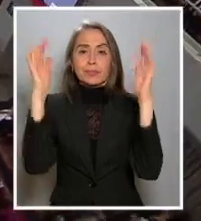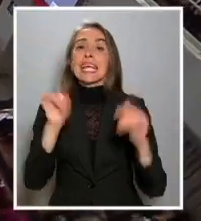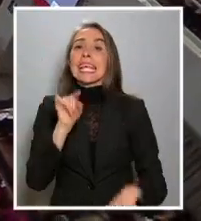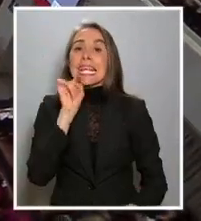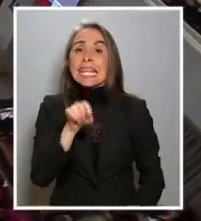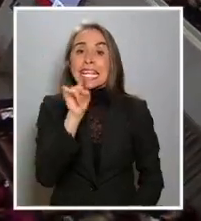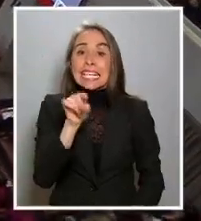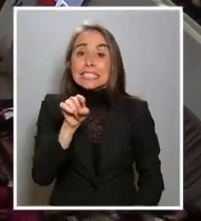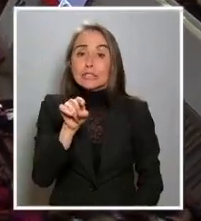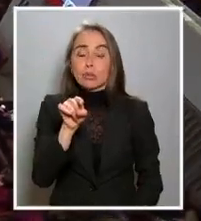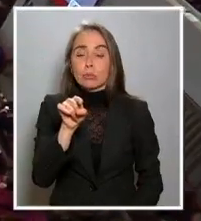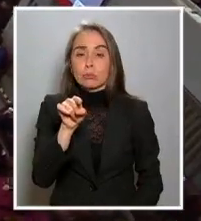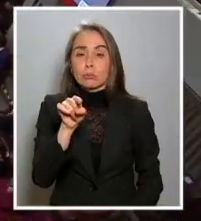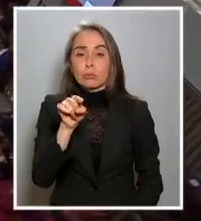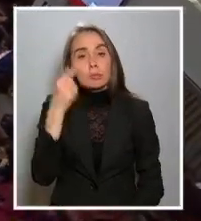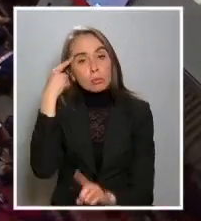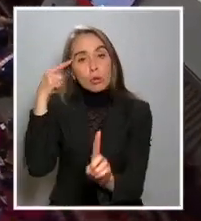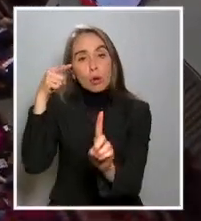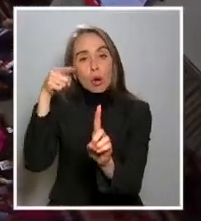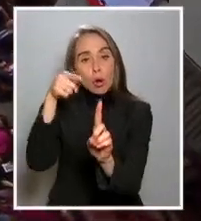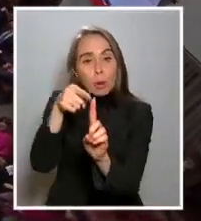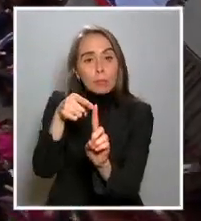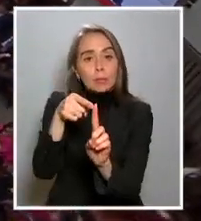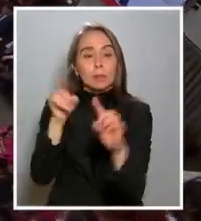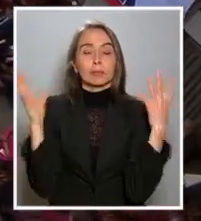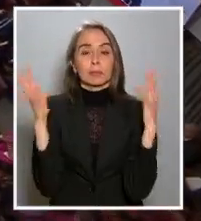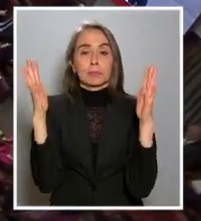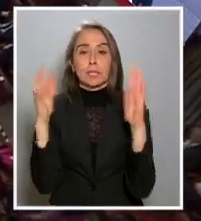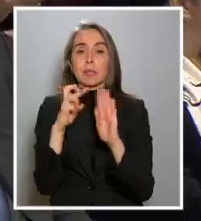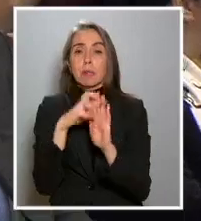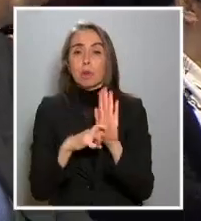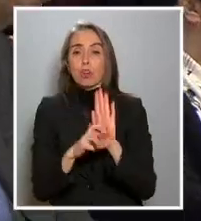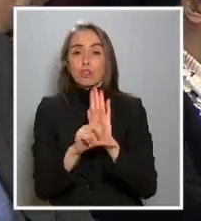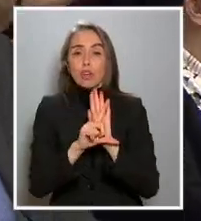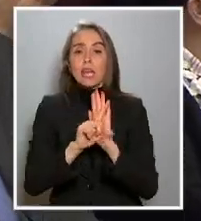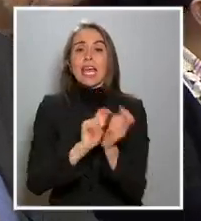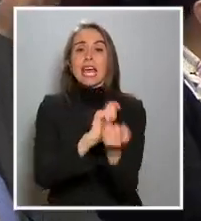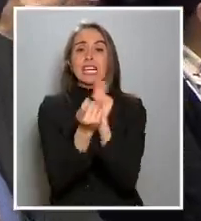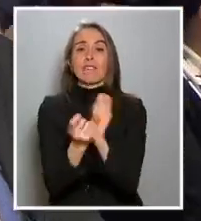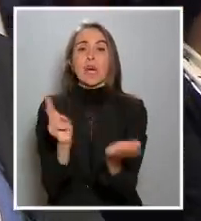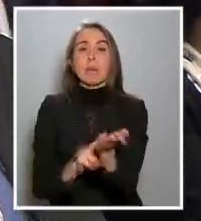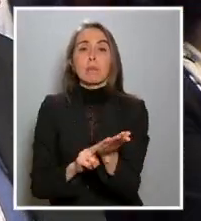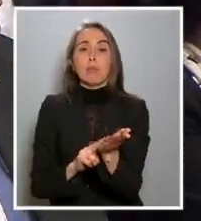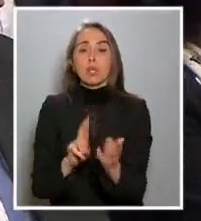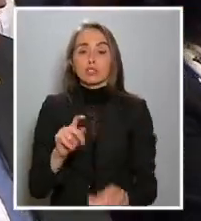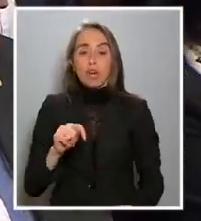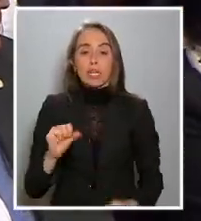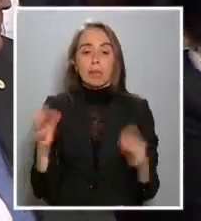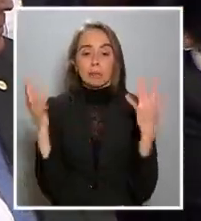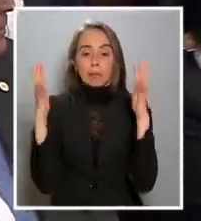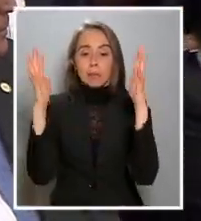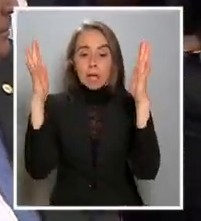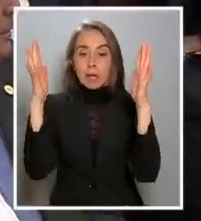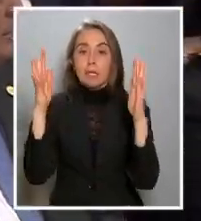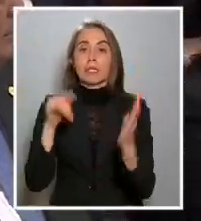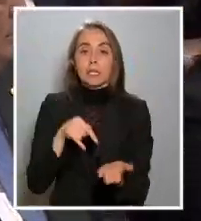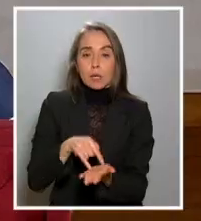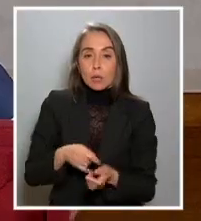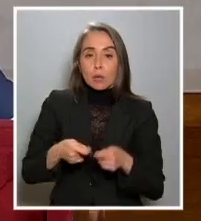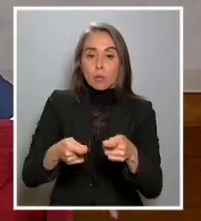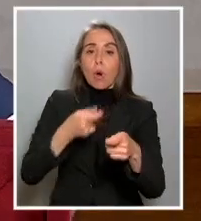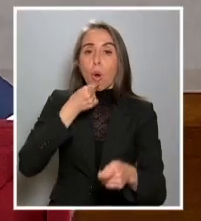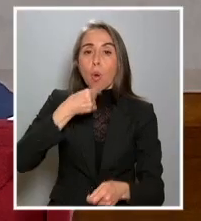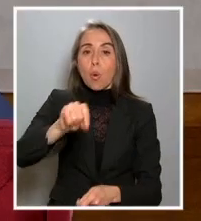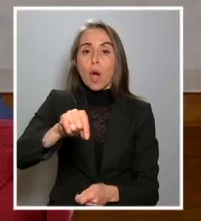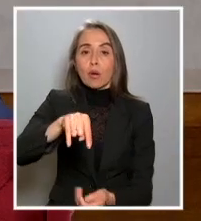Ese es justamente el objetivo del proyecto de reforma al impuesto a la renta que enviaremos